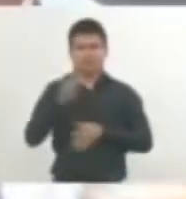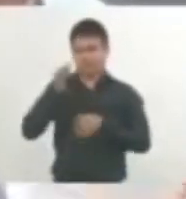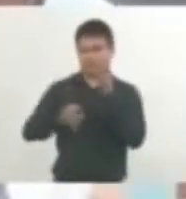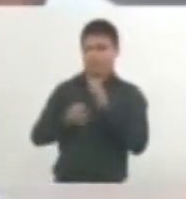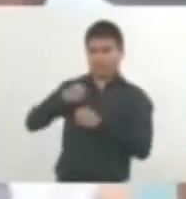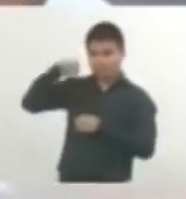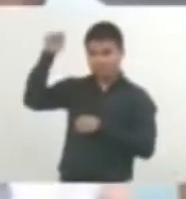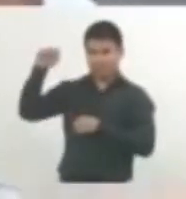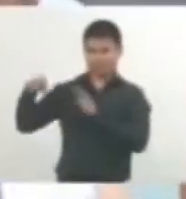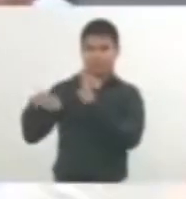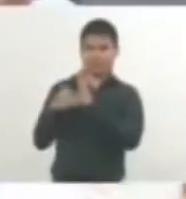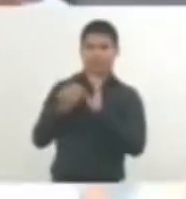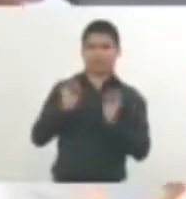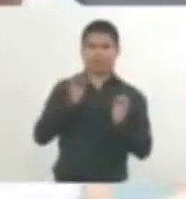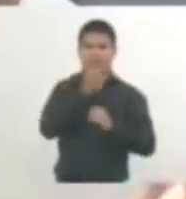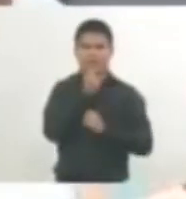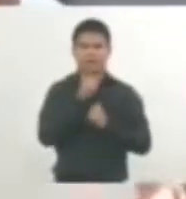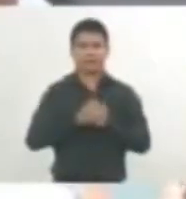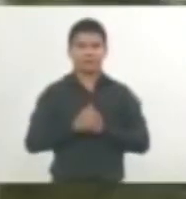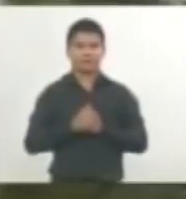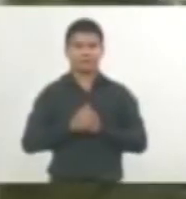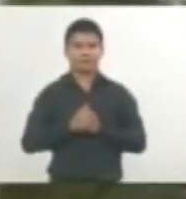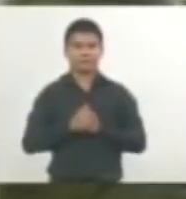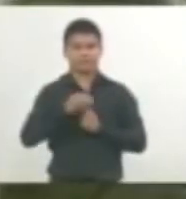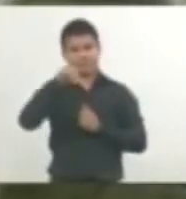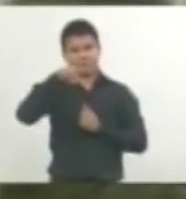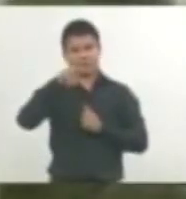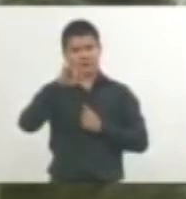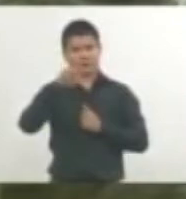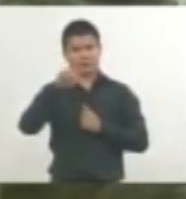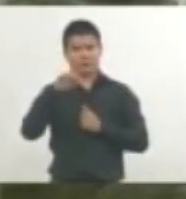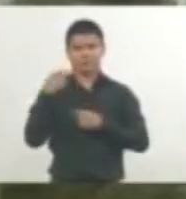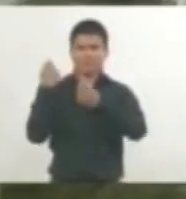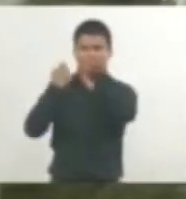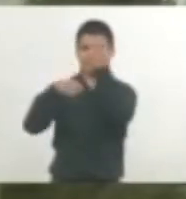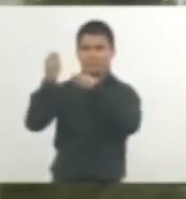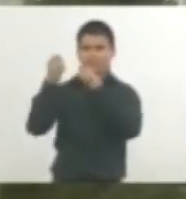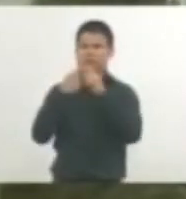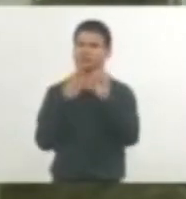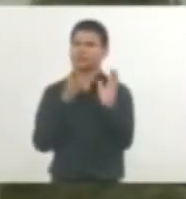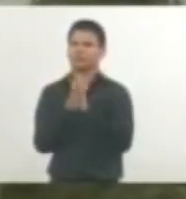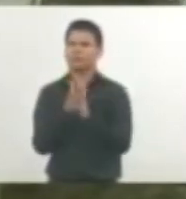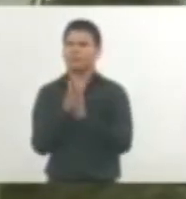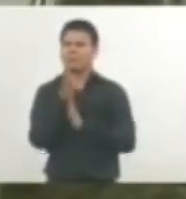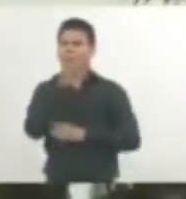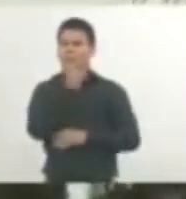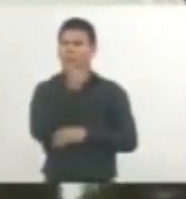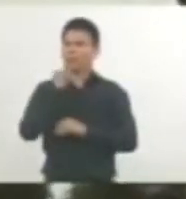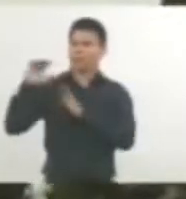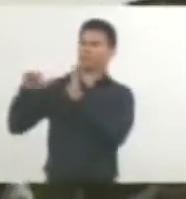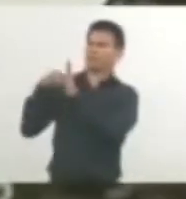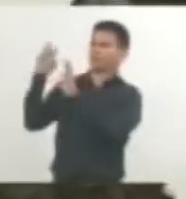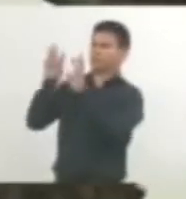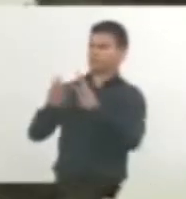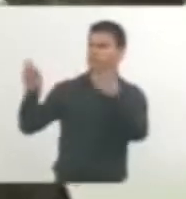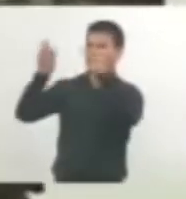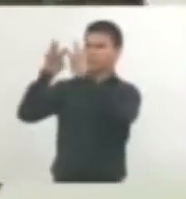anuncio, la ministra de Comercio, María Claudia Lacoutier, aseguró que el país está preparado para enfrentar esta demanda desde hace